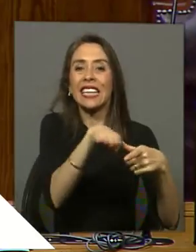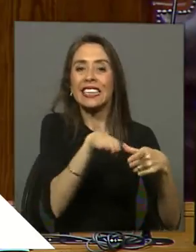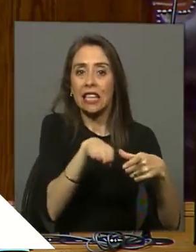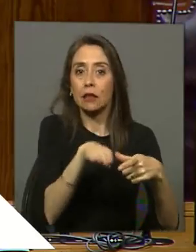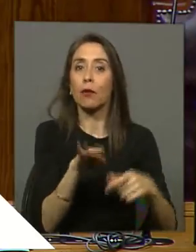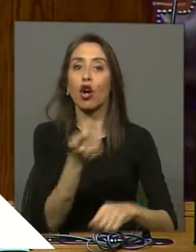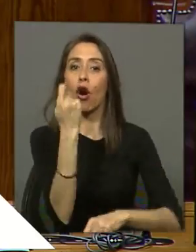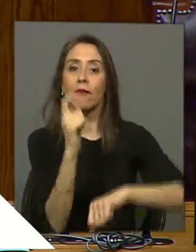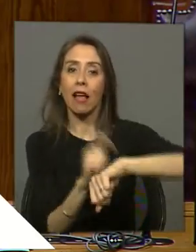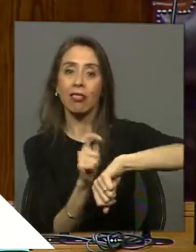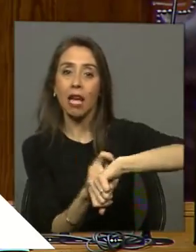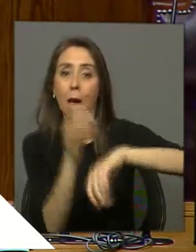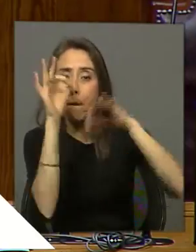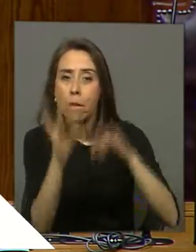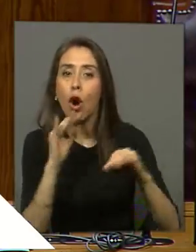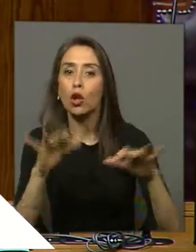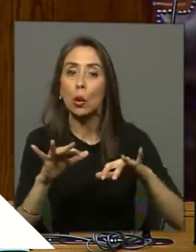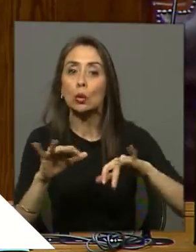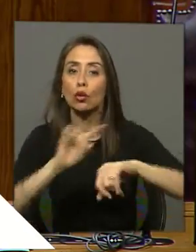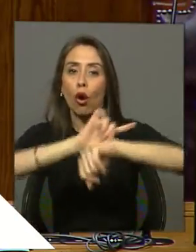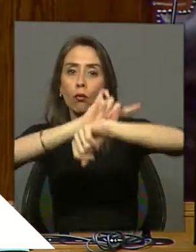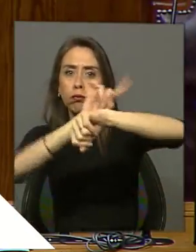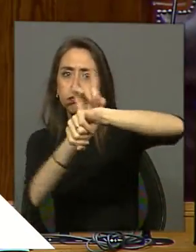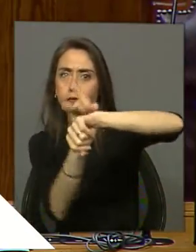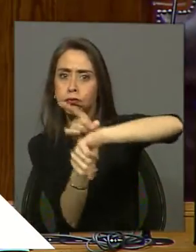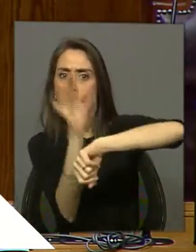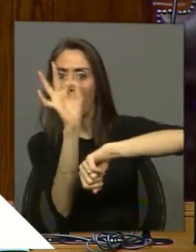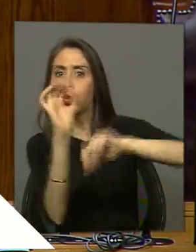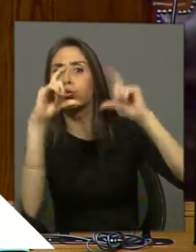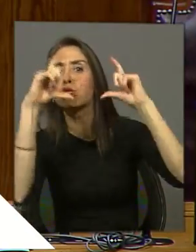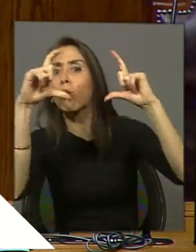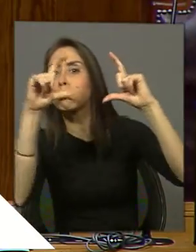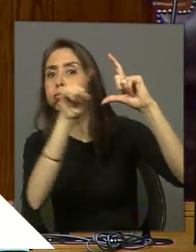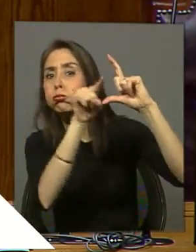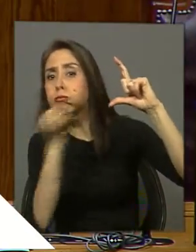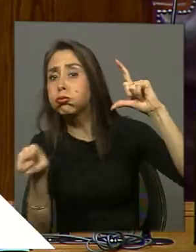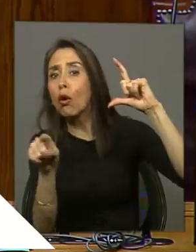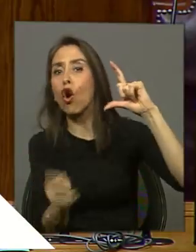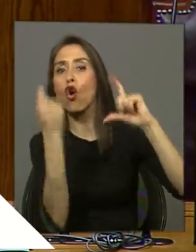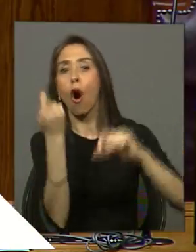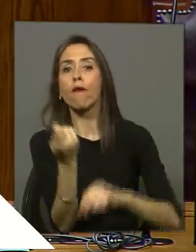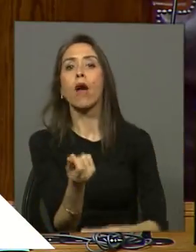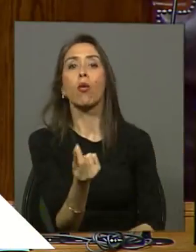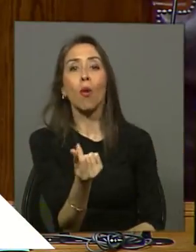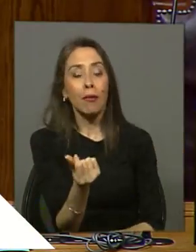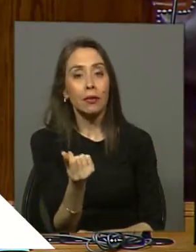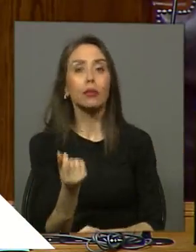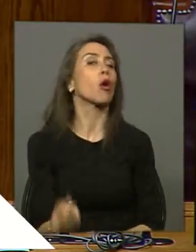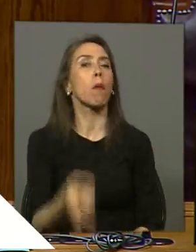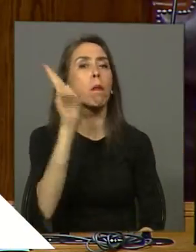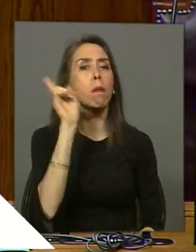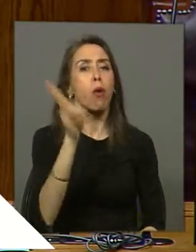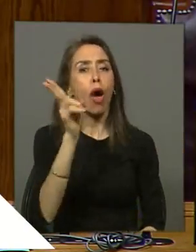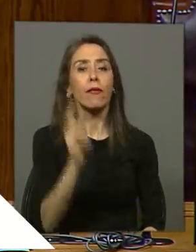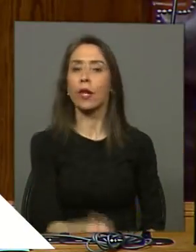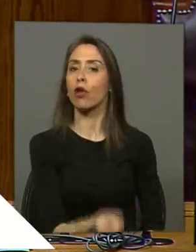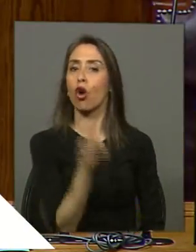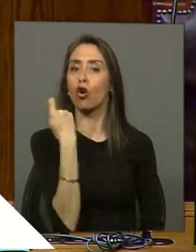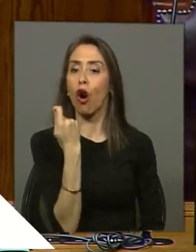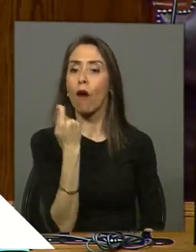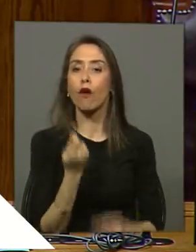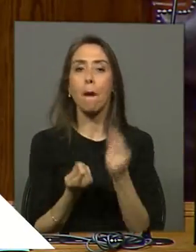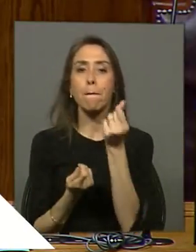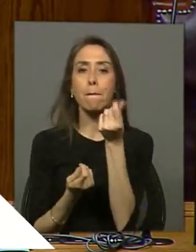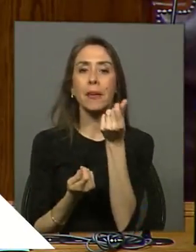tiempo efectivo de utilización del servicio, consultando para tales efectos su registro y prohibiendo el cobro de un